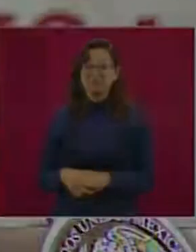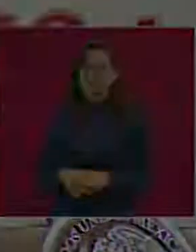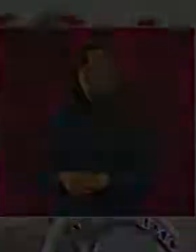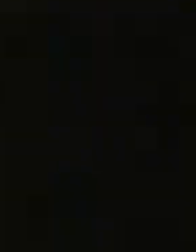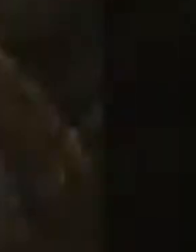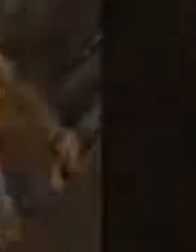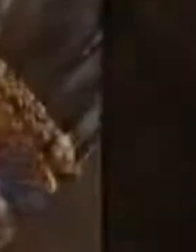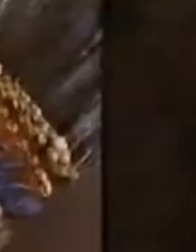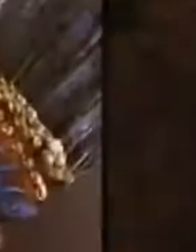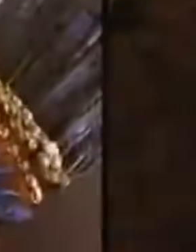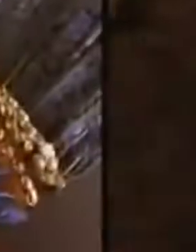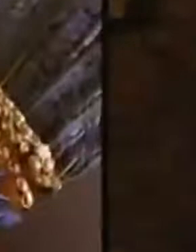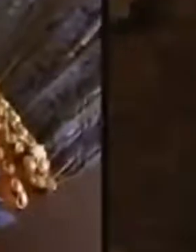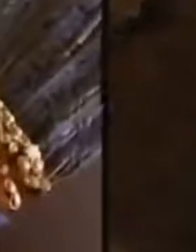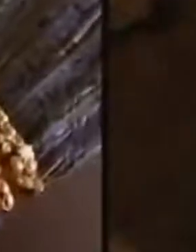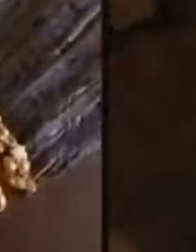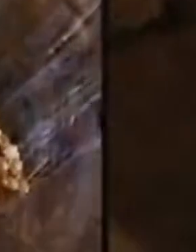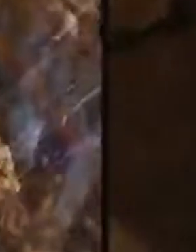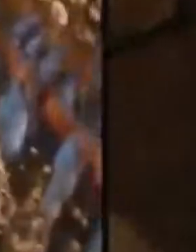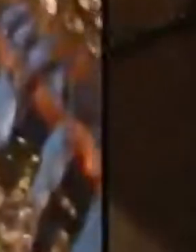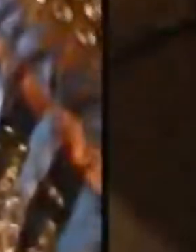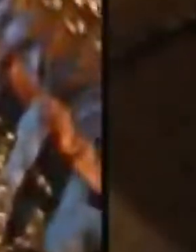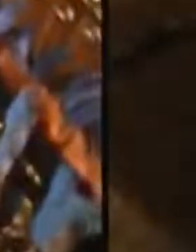del penacho.